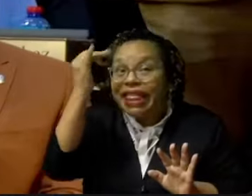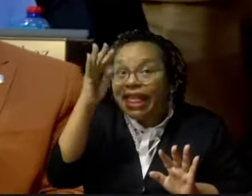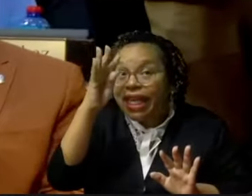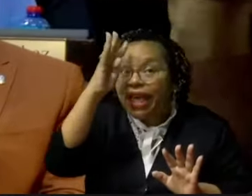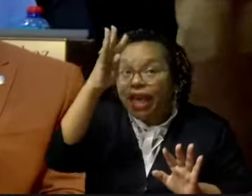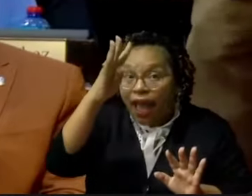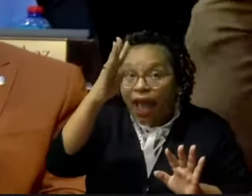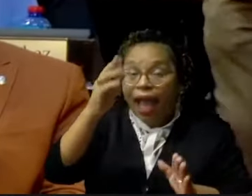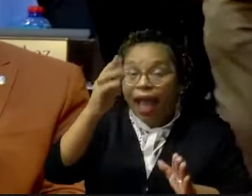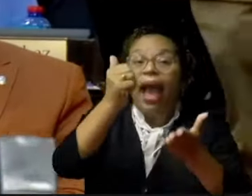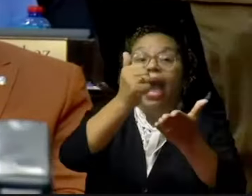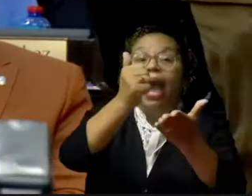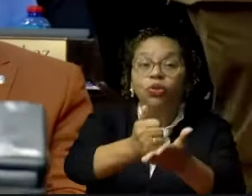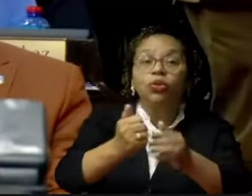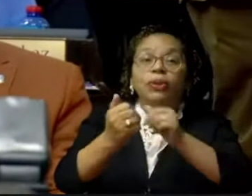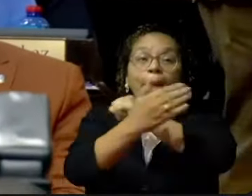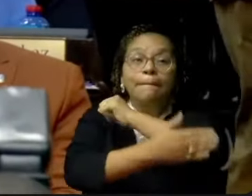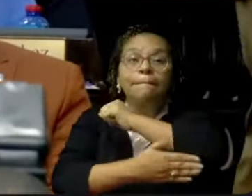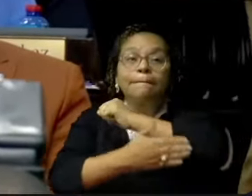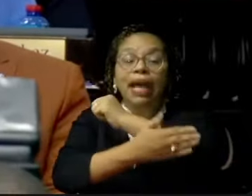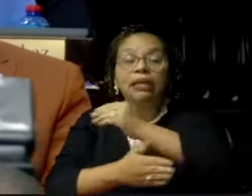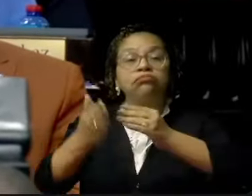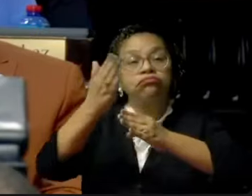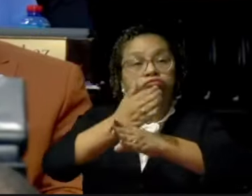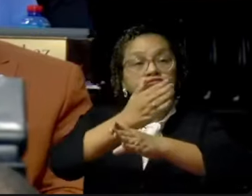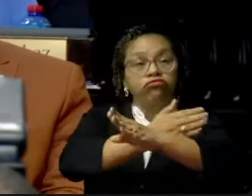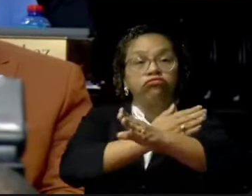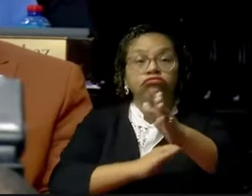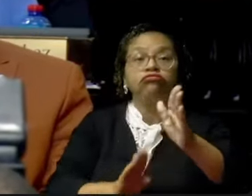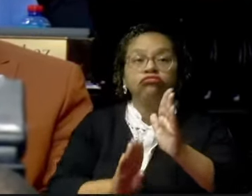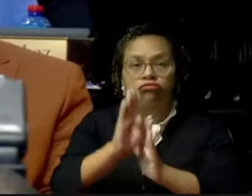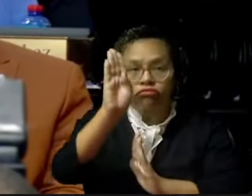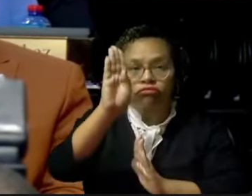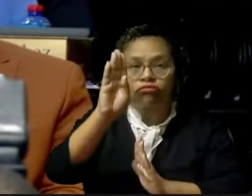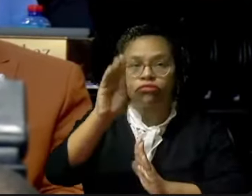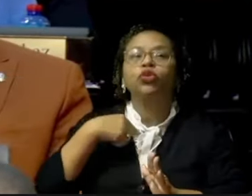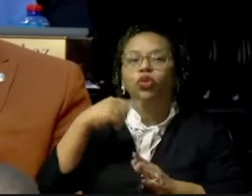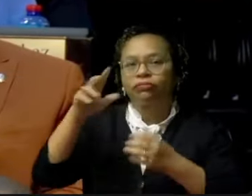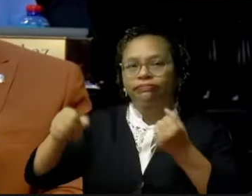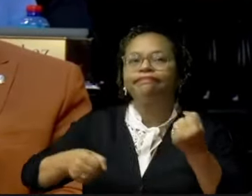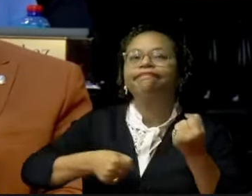Y durante todo ese tiempo, el 2002 al 2016, que fui diputado,